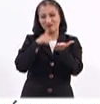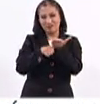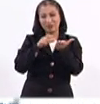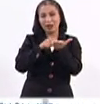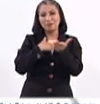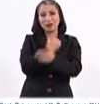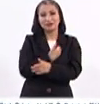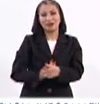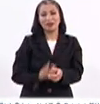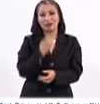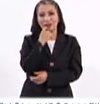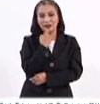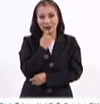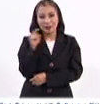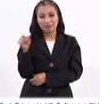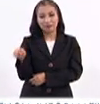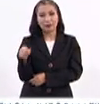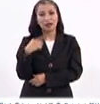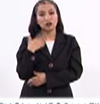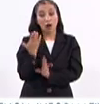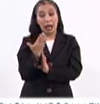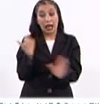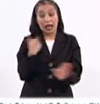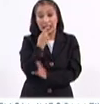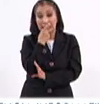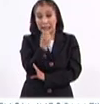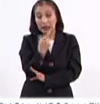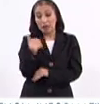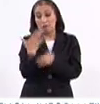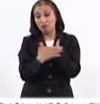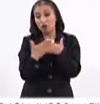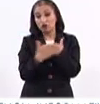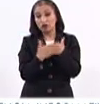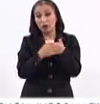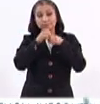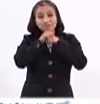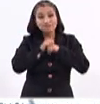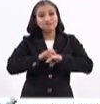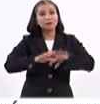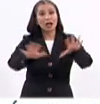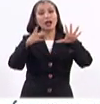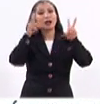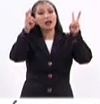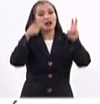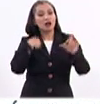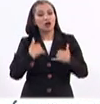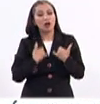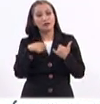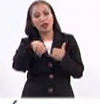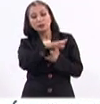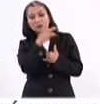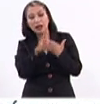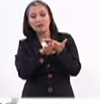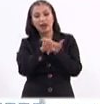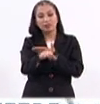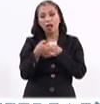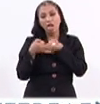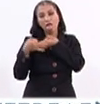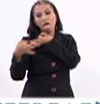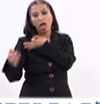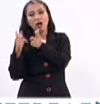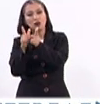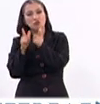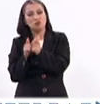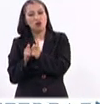que el presidente de la República nos adelantó que realizarán una campaña destinada a los jóvenes para prevenir que caigan en